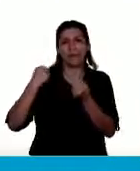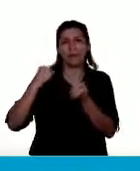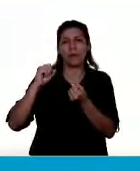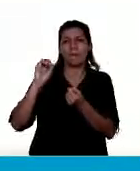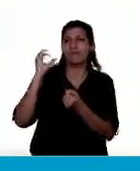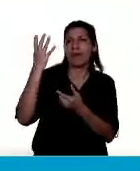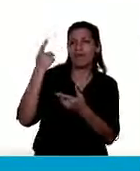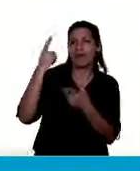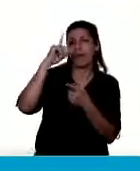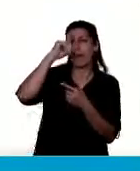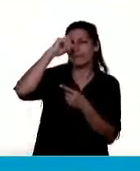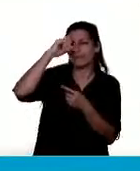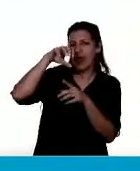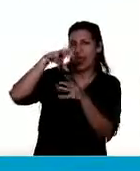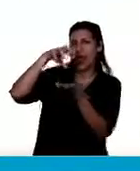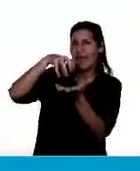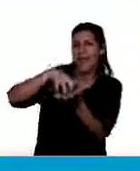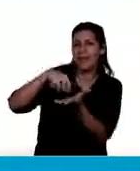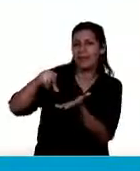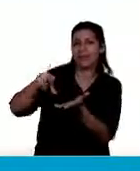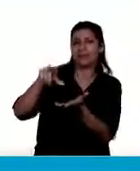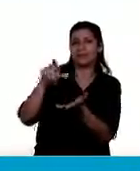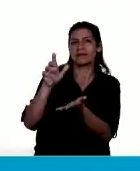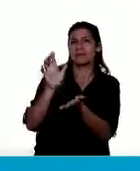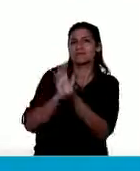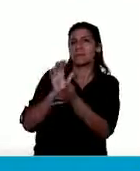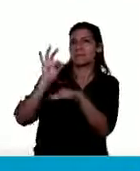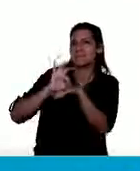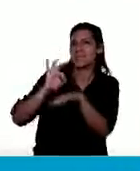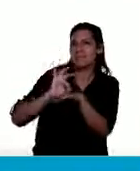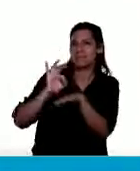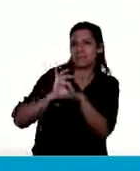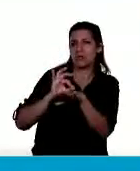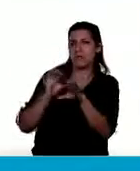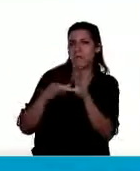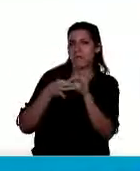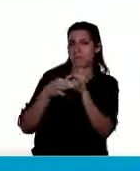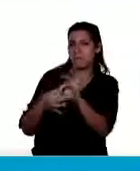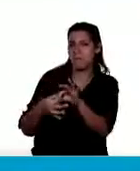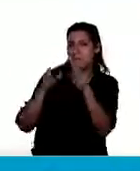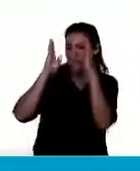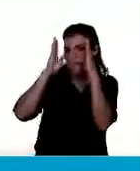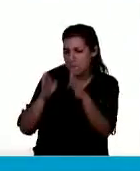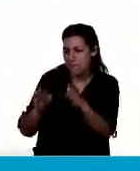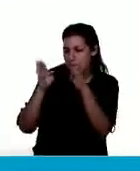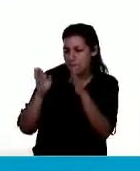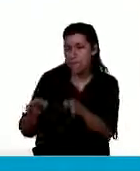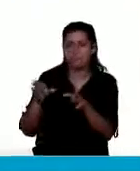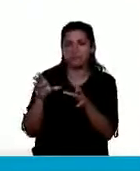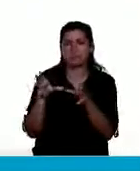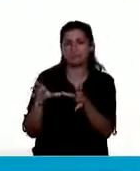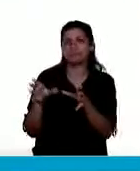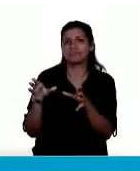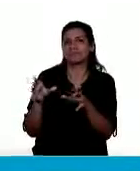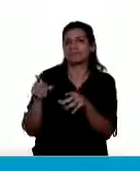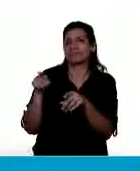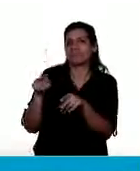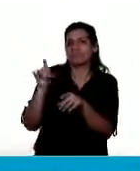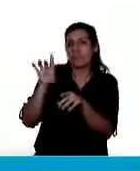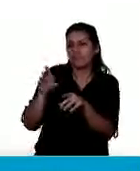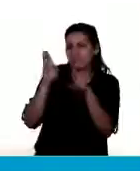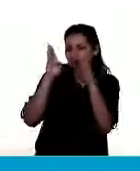un modelo anclado en el modelo médico hegemónico, en unos ciertos sectores, en un privilegio de la salud